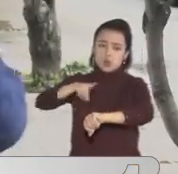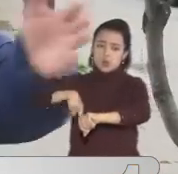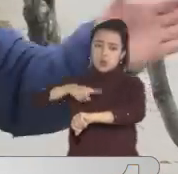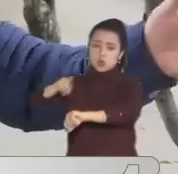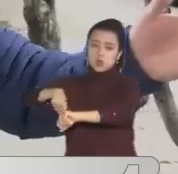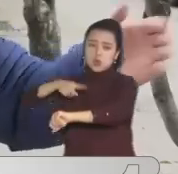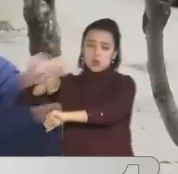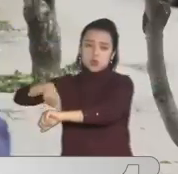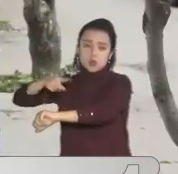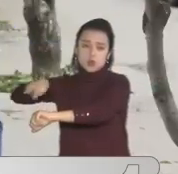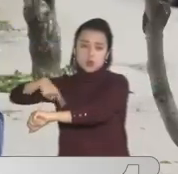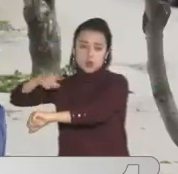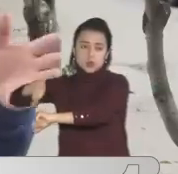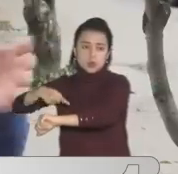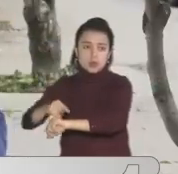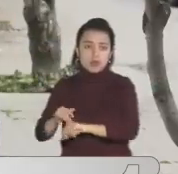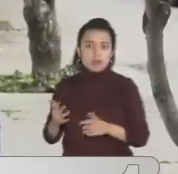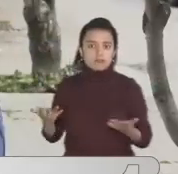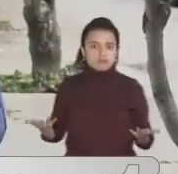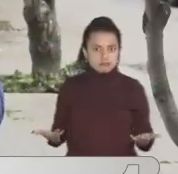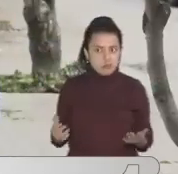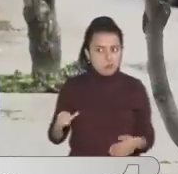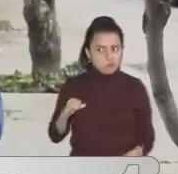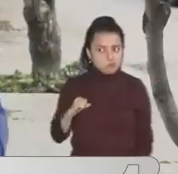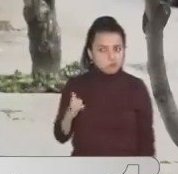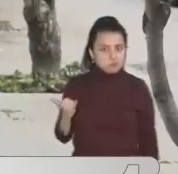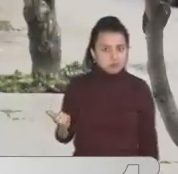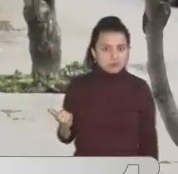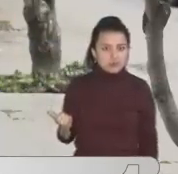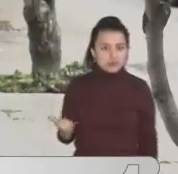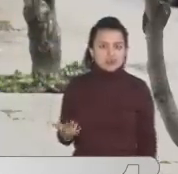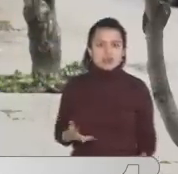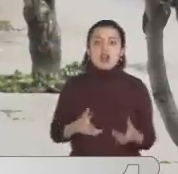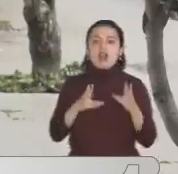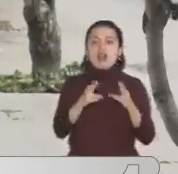que sean publicados en su totalidad y no con cuentagotas y editados.